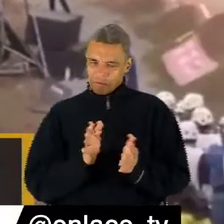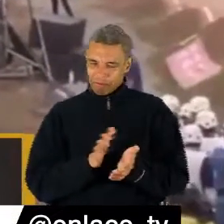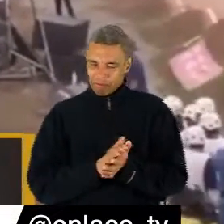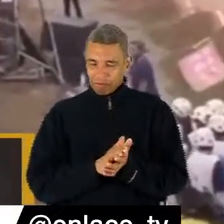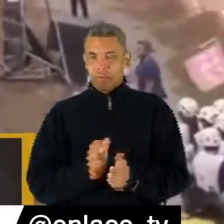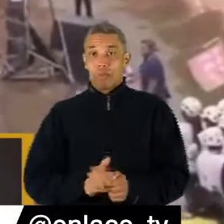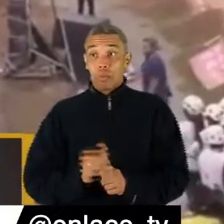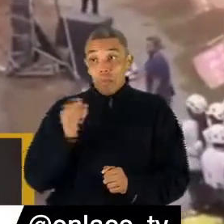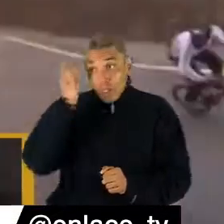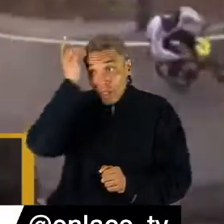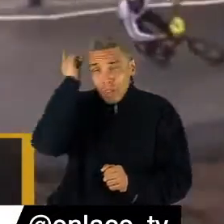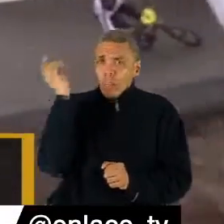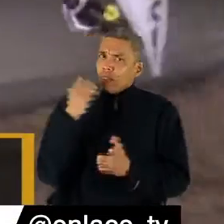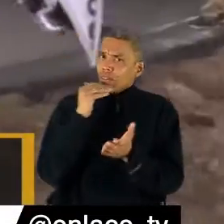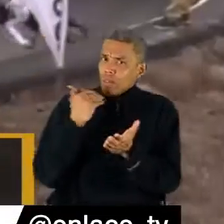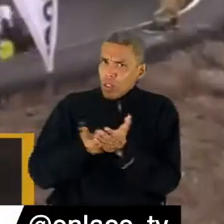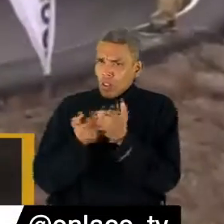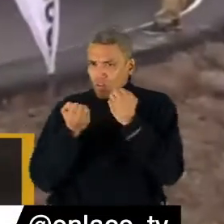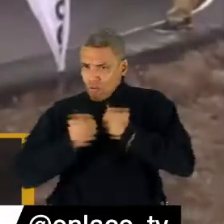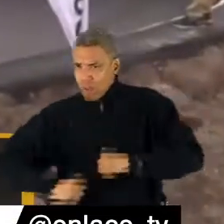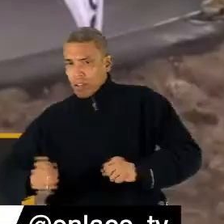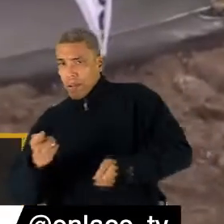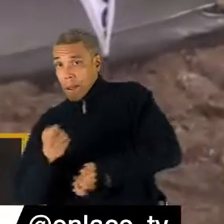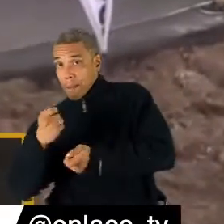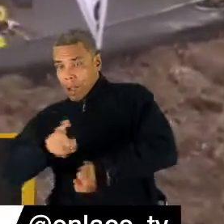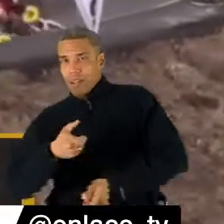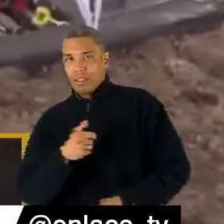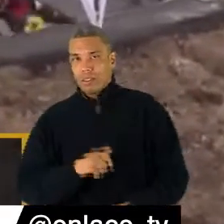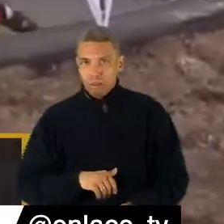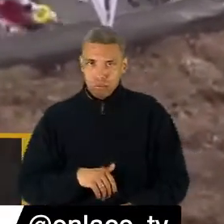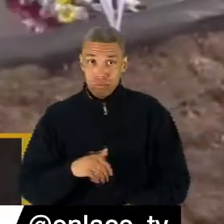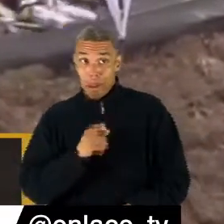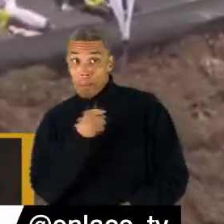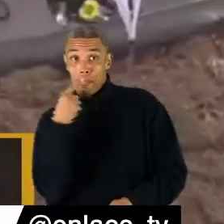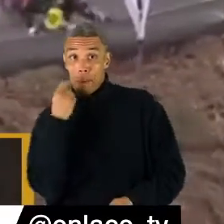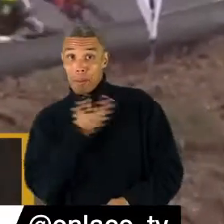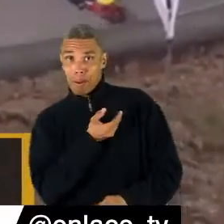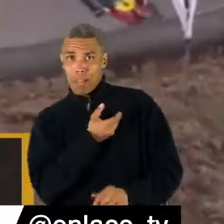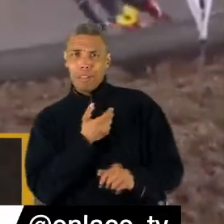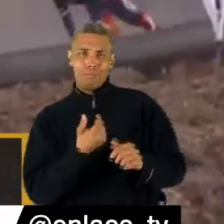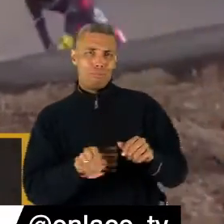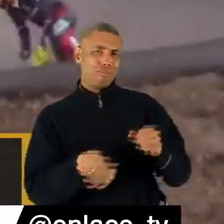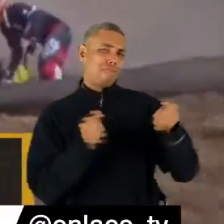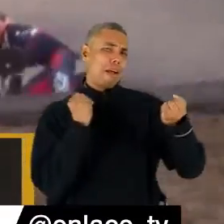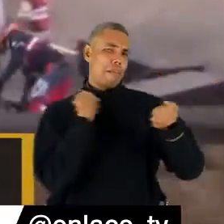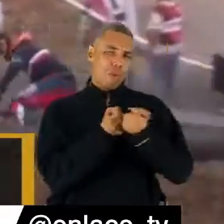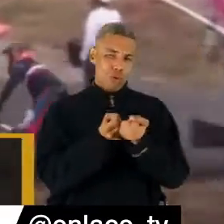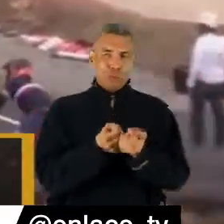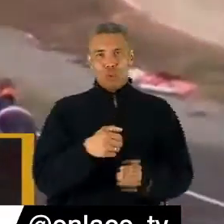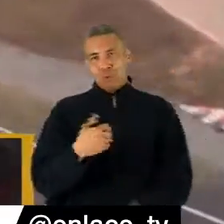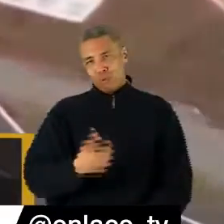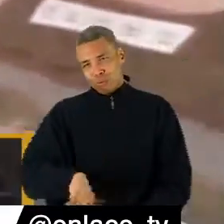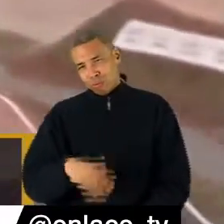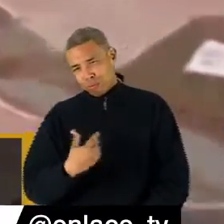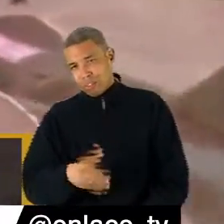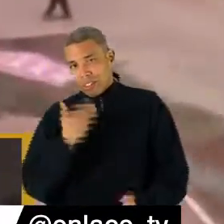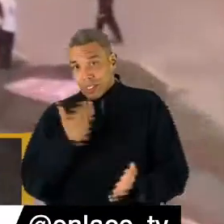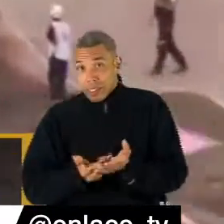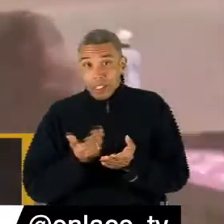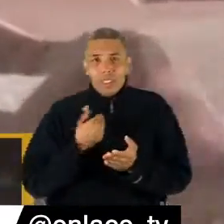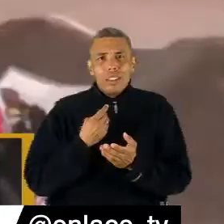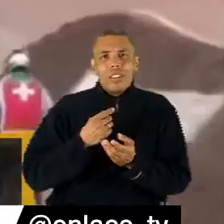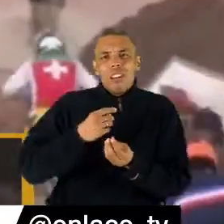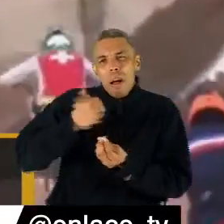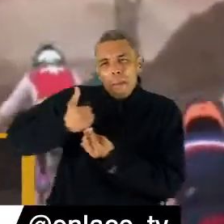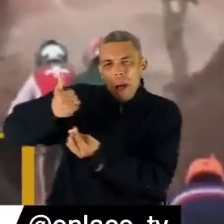agradecer enormemente a ese sacrificio que hacen los padres de familia apoyando a sus hijos, sacrificio que hacen los deportistas, los entrenadores. Y